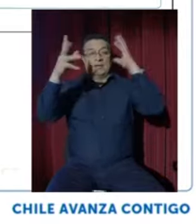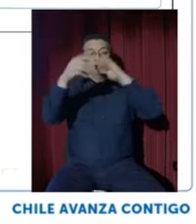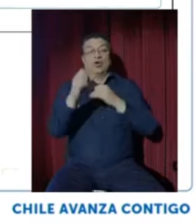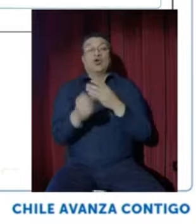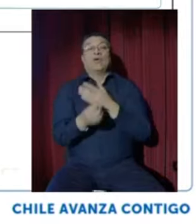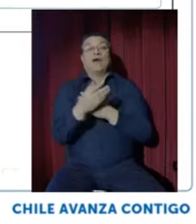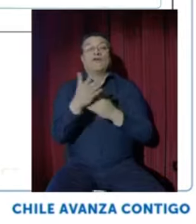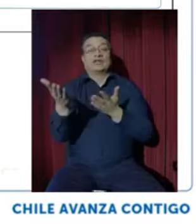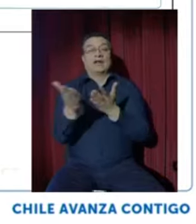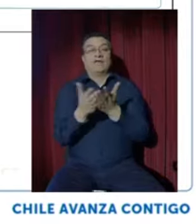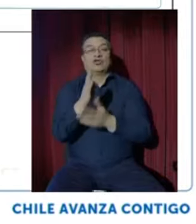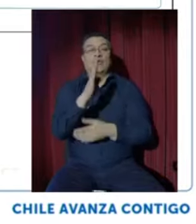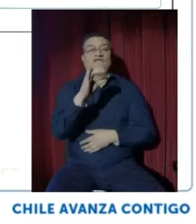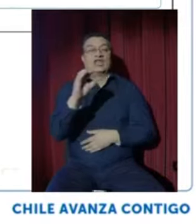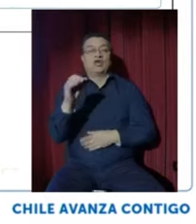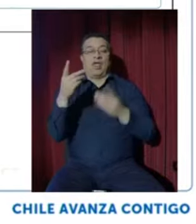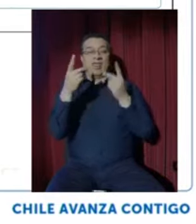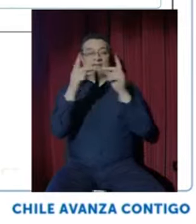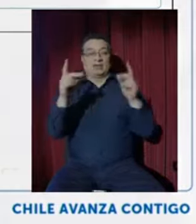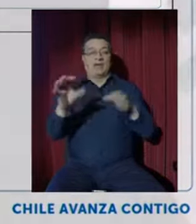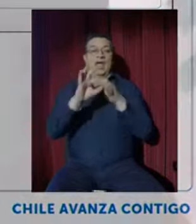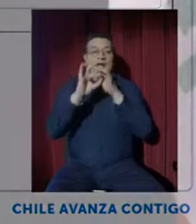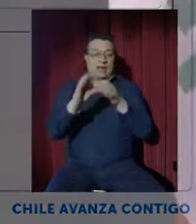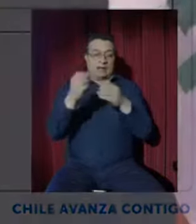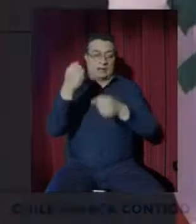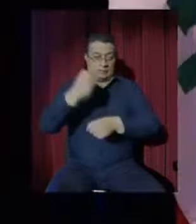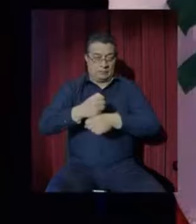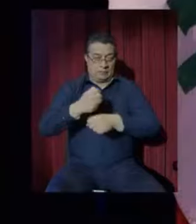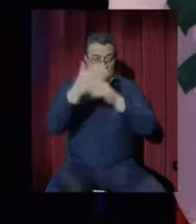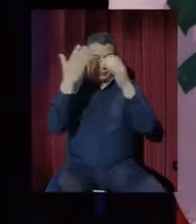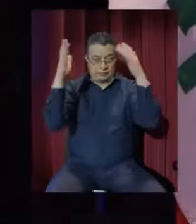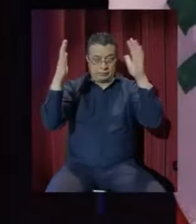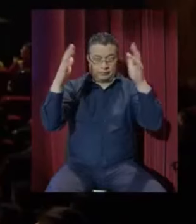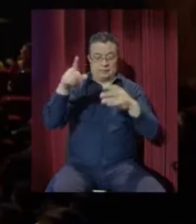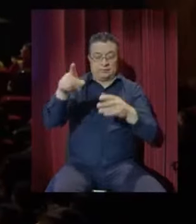biodiversidad un aplauso por el trabajo que realizó la